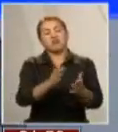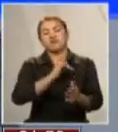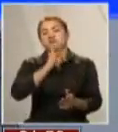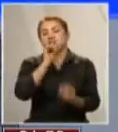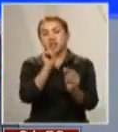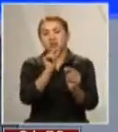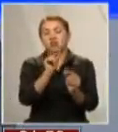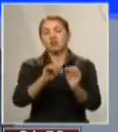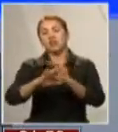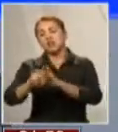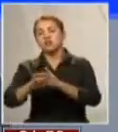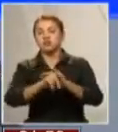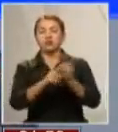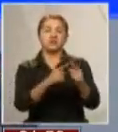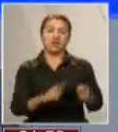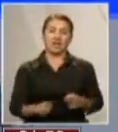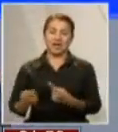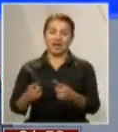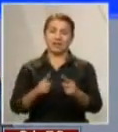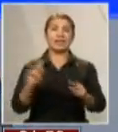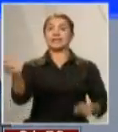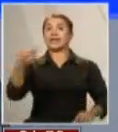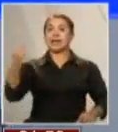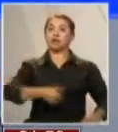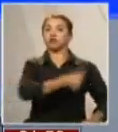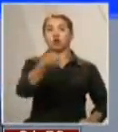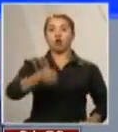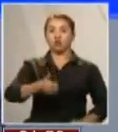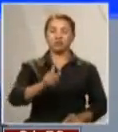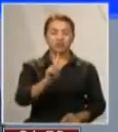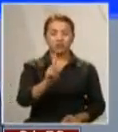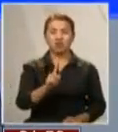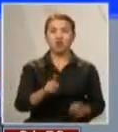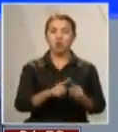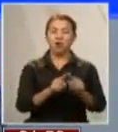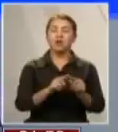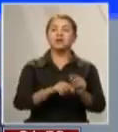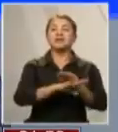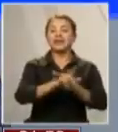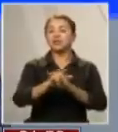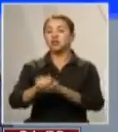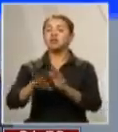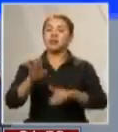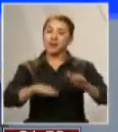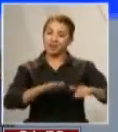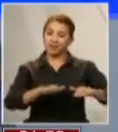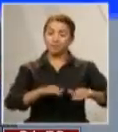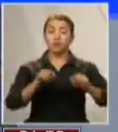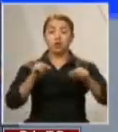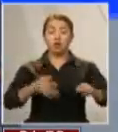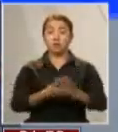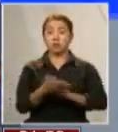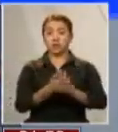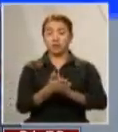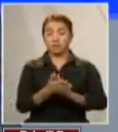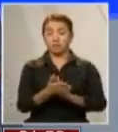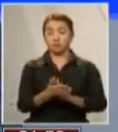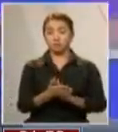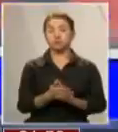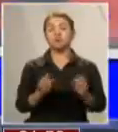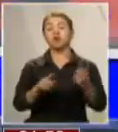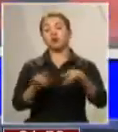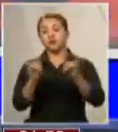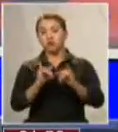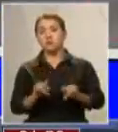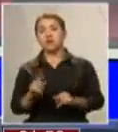discusión. Hay delito y delito. Yo no puedo hacer una cosa generalizada, porque hay delito, obviamente, hay proporcionalidad, las penas en base a los delitos. Hoy día, por ejemplo, le pongo el caso. Se lo pongo de otra forma.